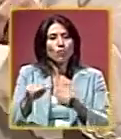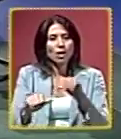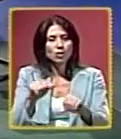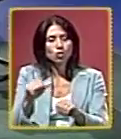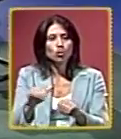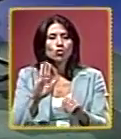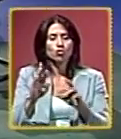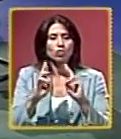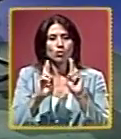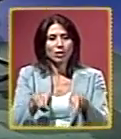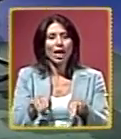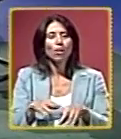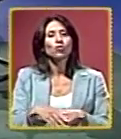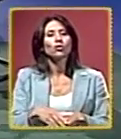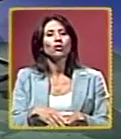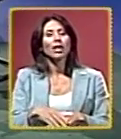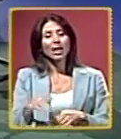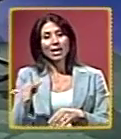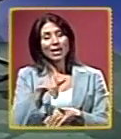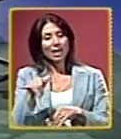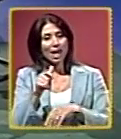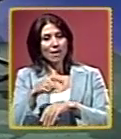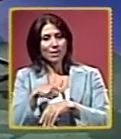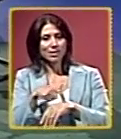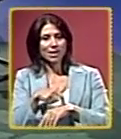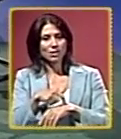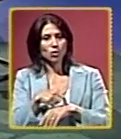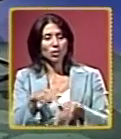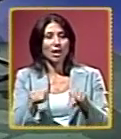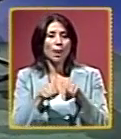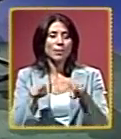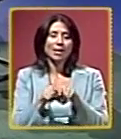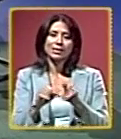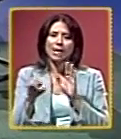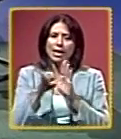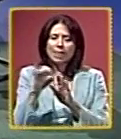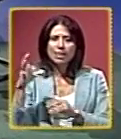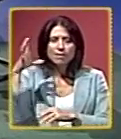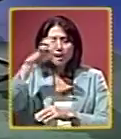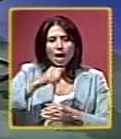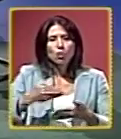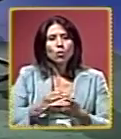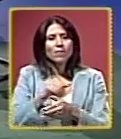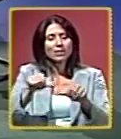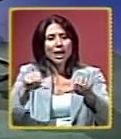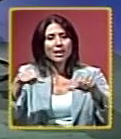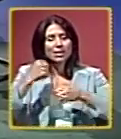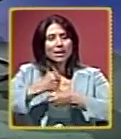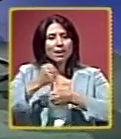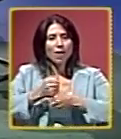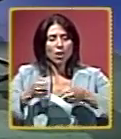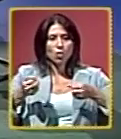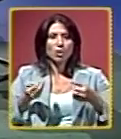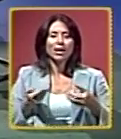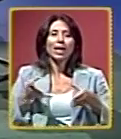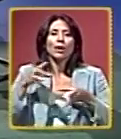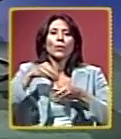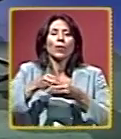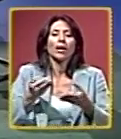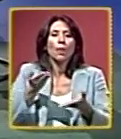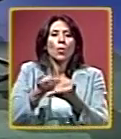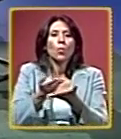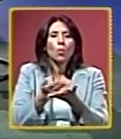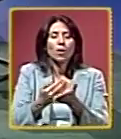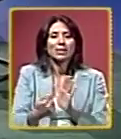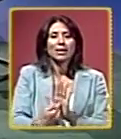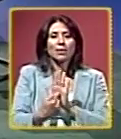sus resultados. Y a la vez de esto también se han identificado nuevas áreas de trabajo que van en la propuesta que se va a elevar a los presidentes ahora